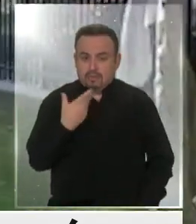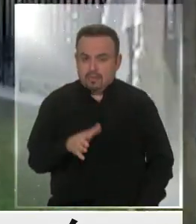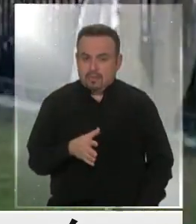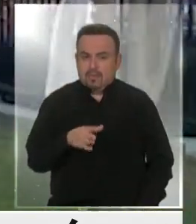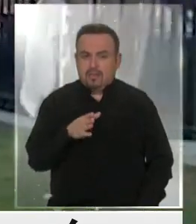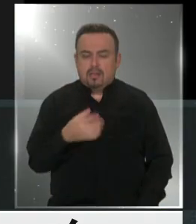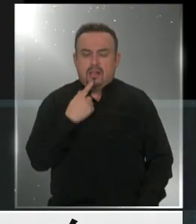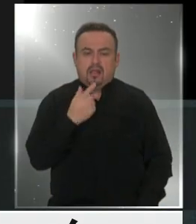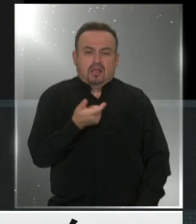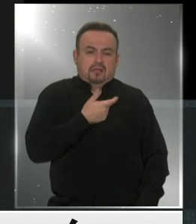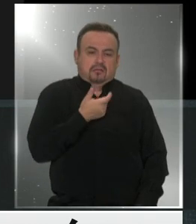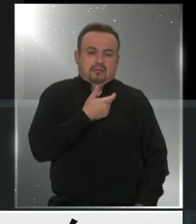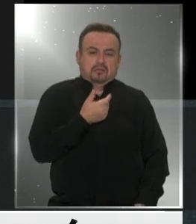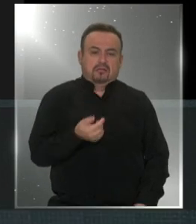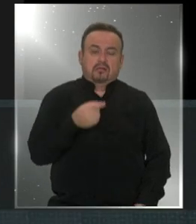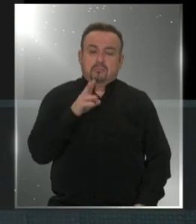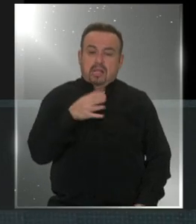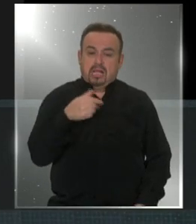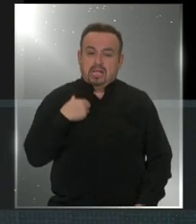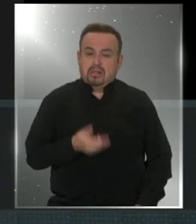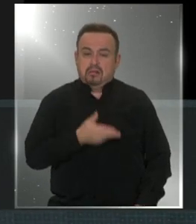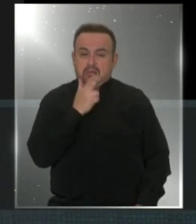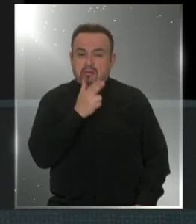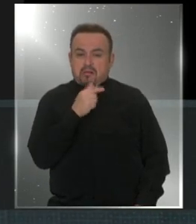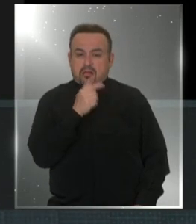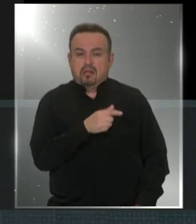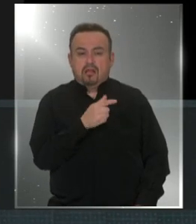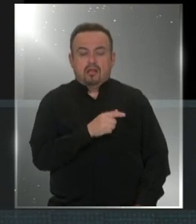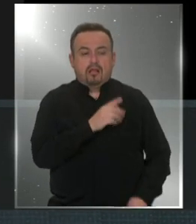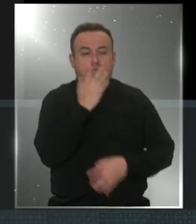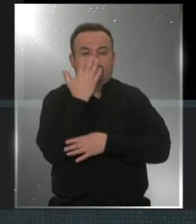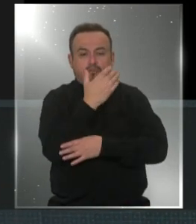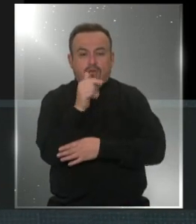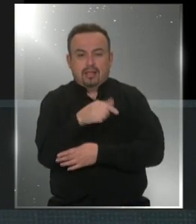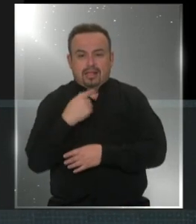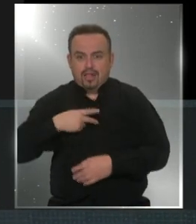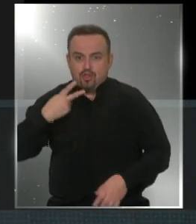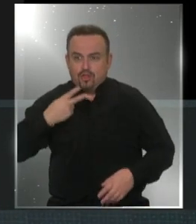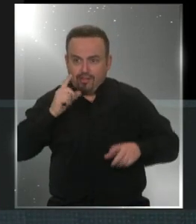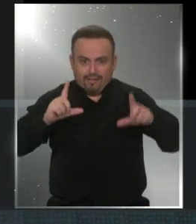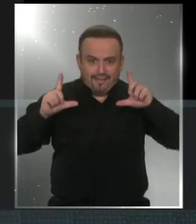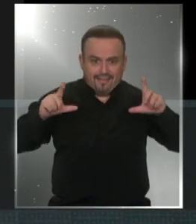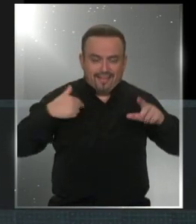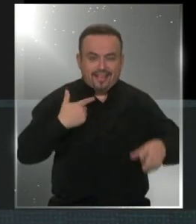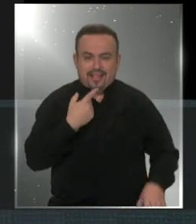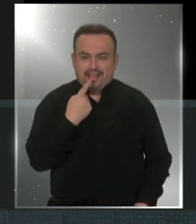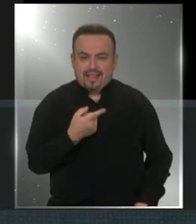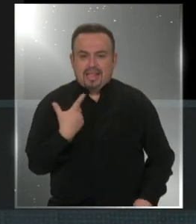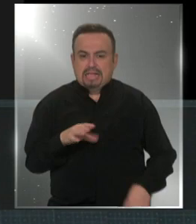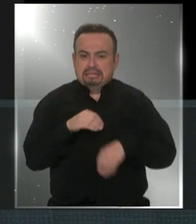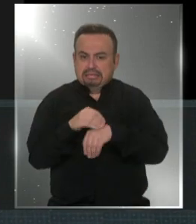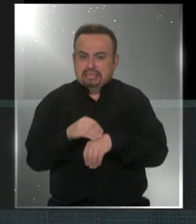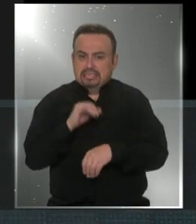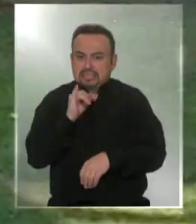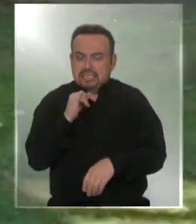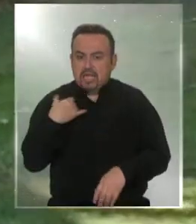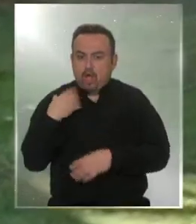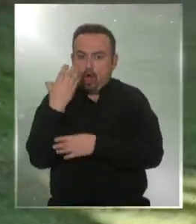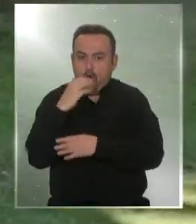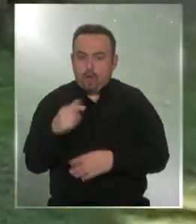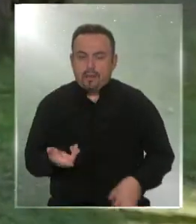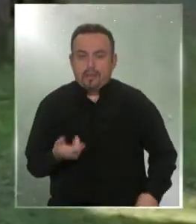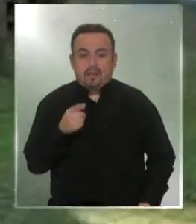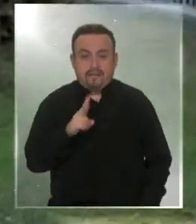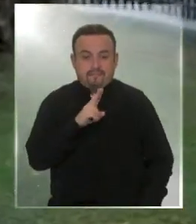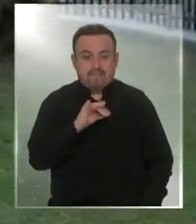habría jactado. Y que parece que le había disparado a alguien en Bosques de Montemar para que estuviera atenta a las noticias, ya que el mismo colombiano le dijo que le avisara si salía en la noticia.